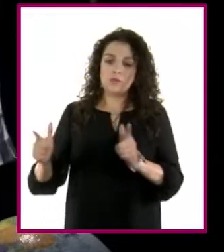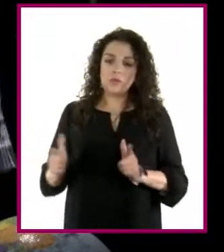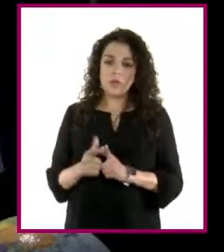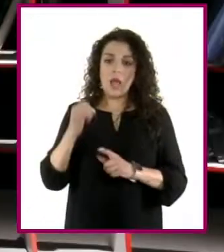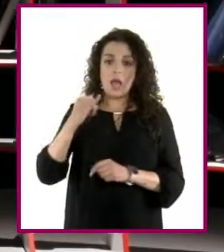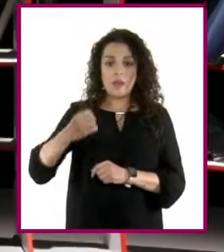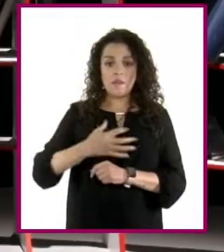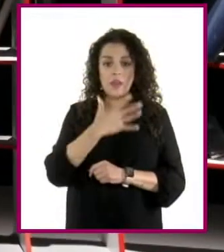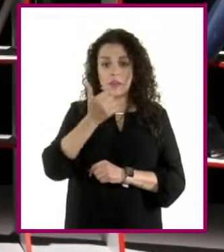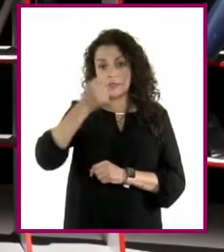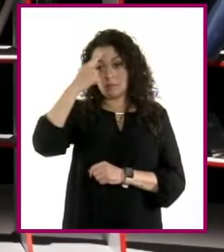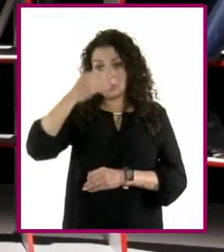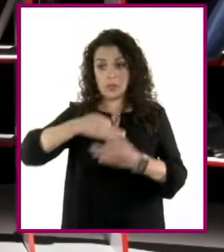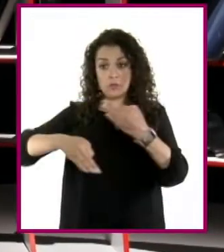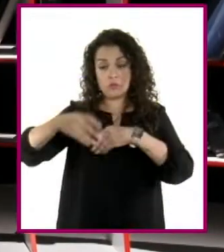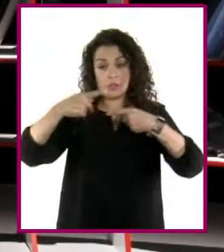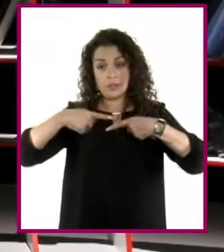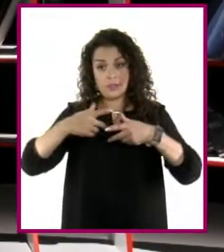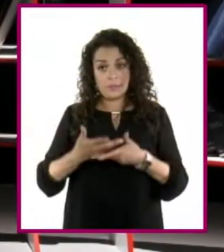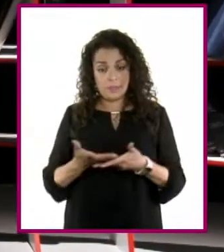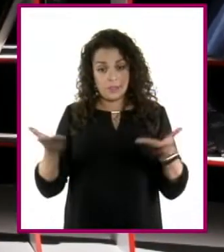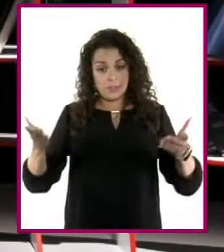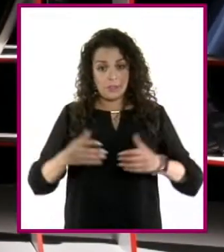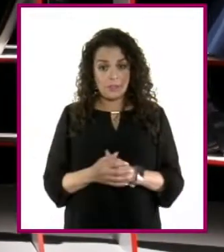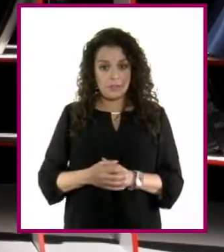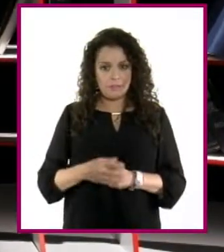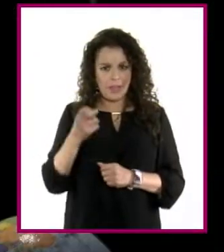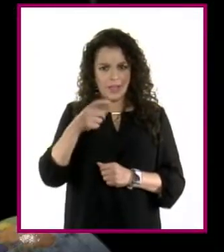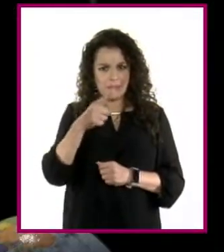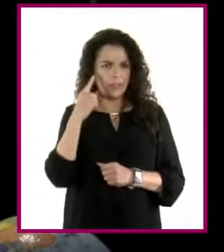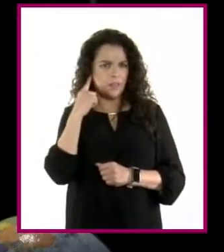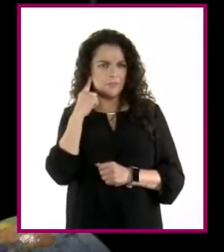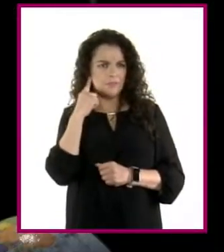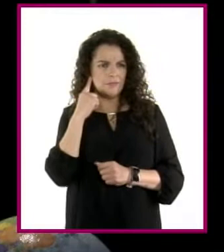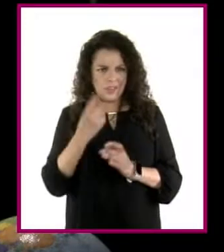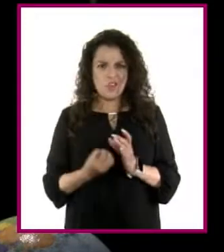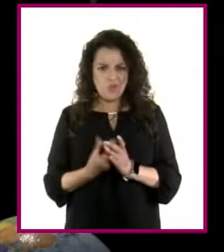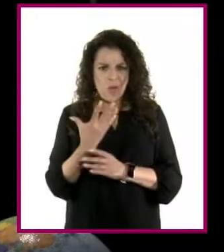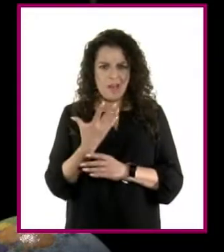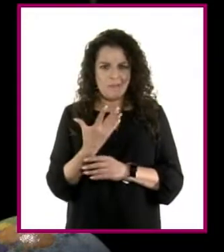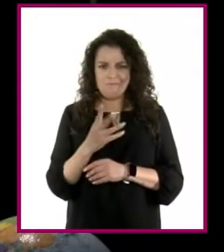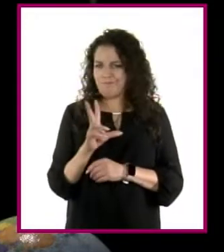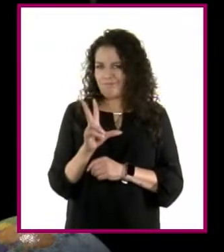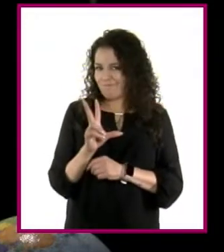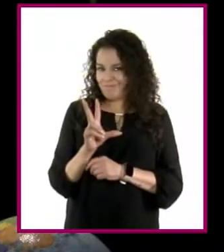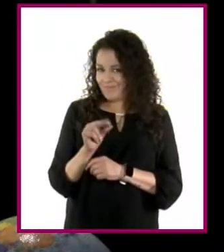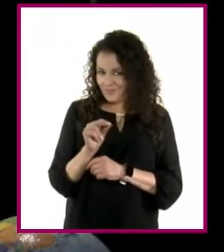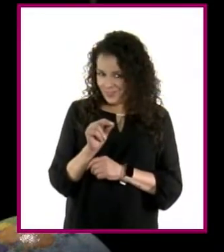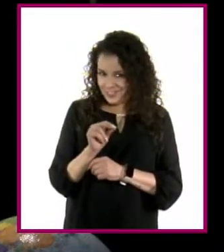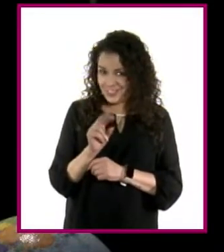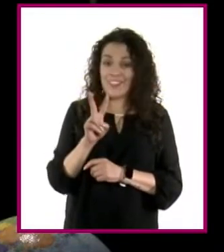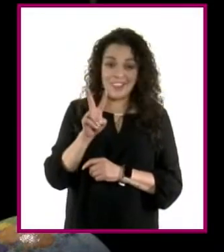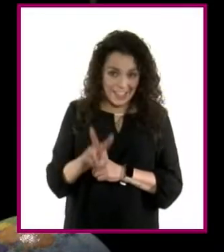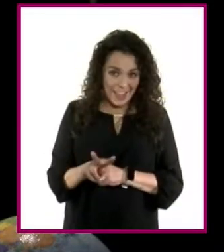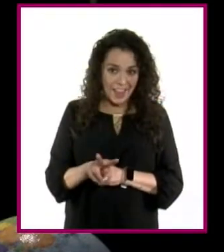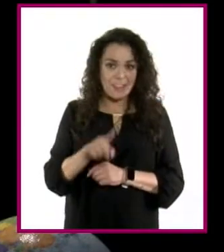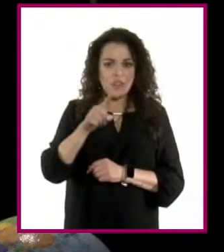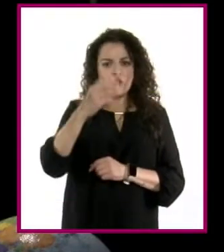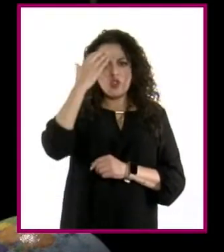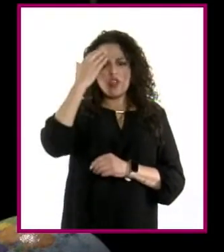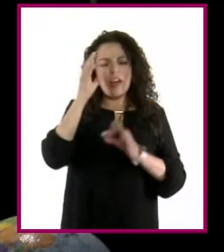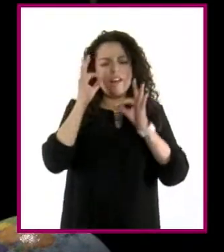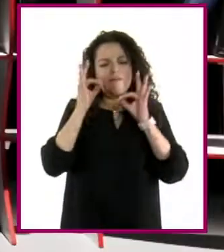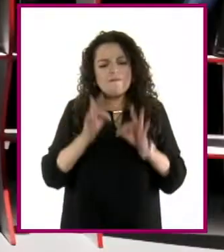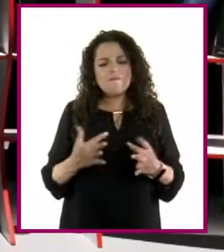de los demás. Todo esto no te parece nuevo, ¿verdad? Pero, ¿conoces el origen etimológico de